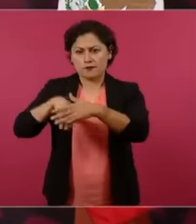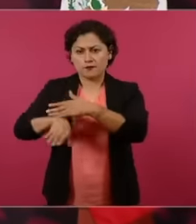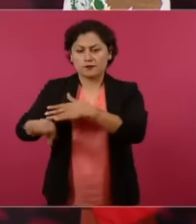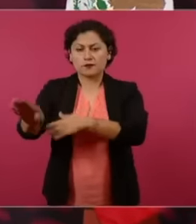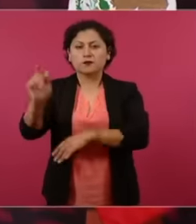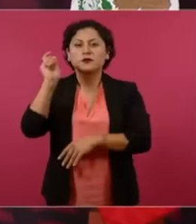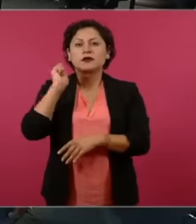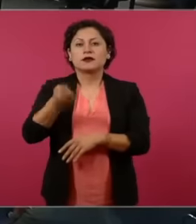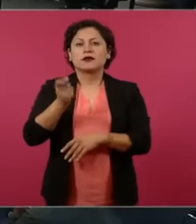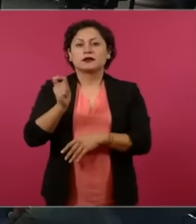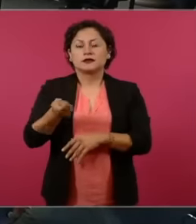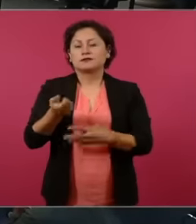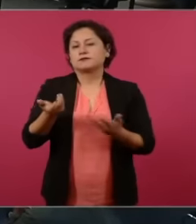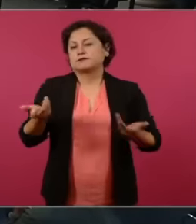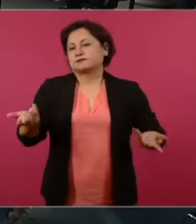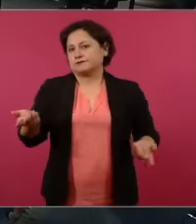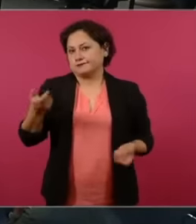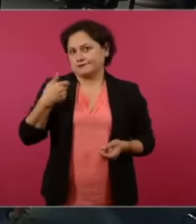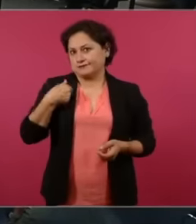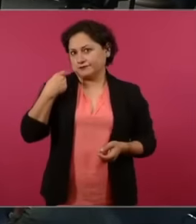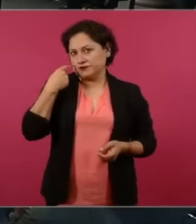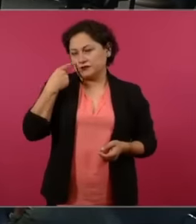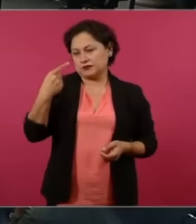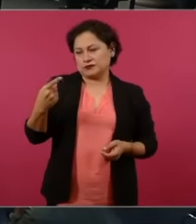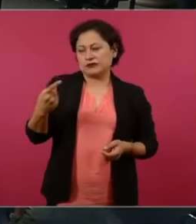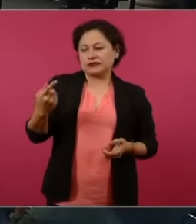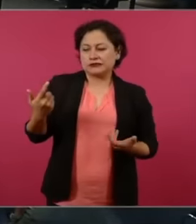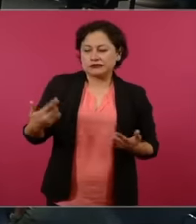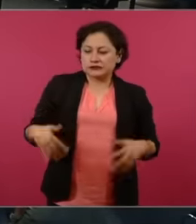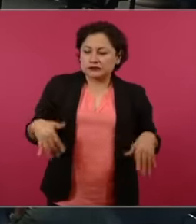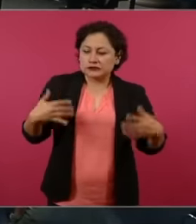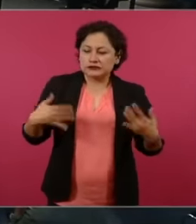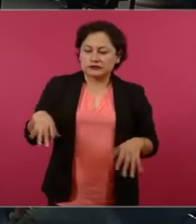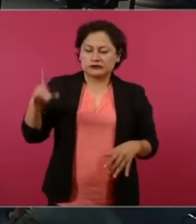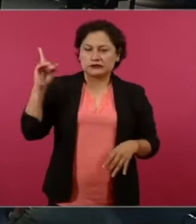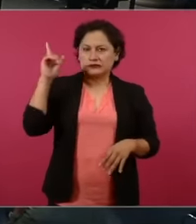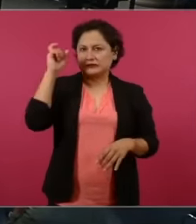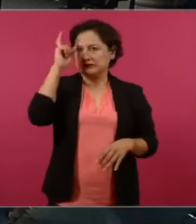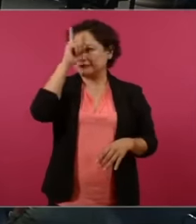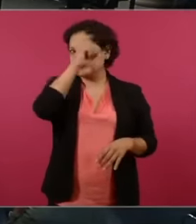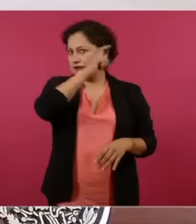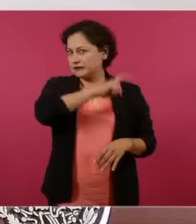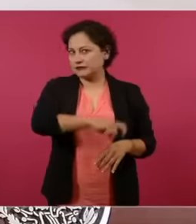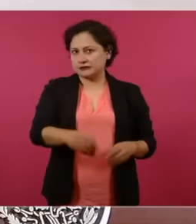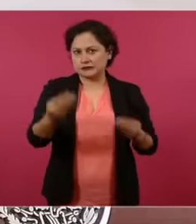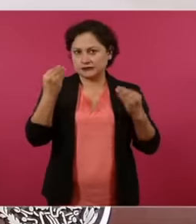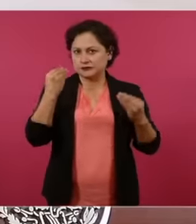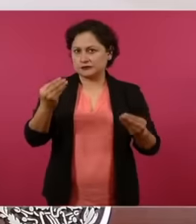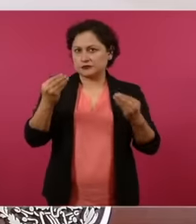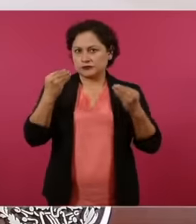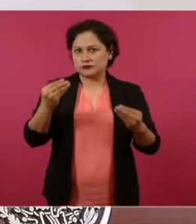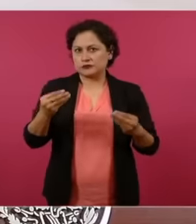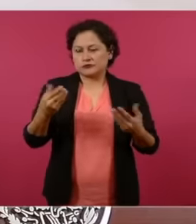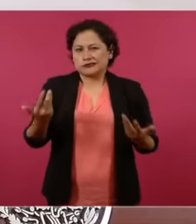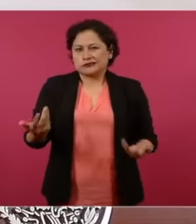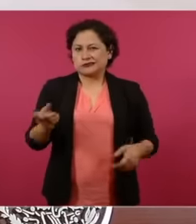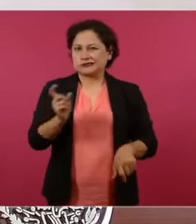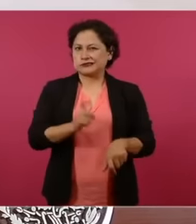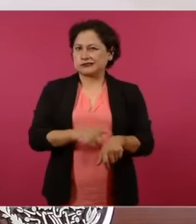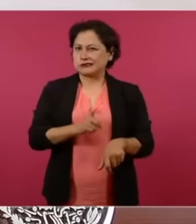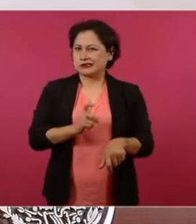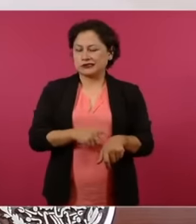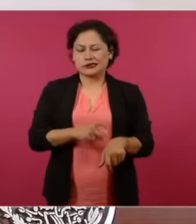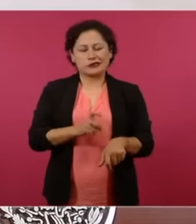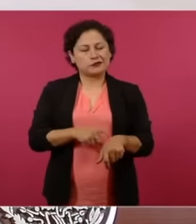ya veía yo muy difícil el que nos tocara a nosotros,